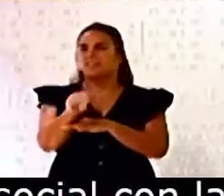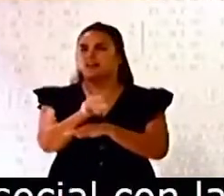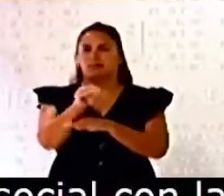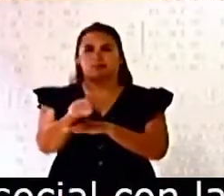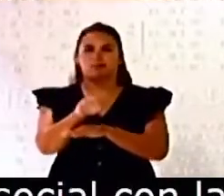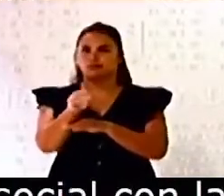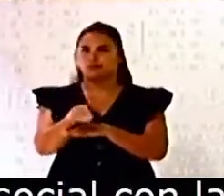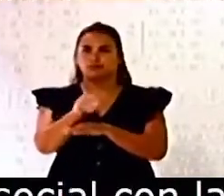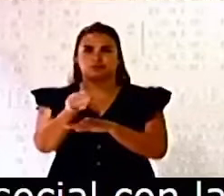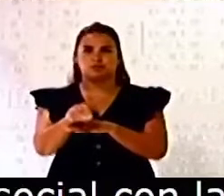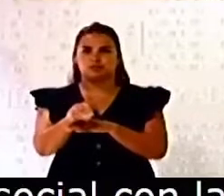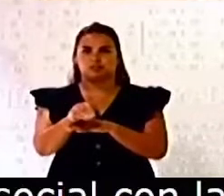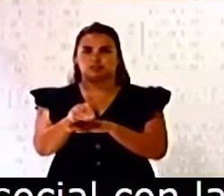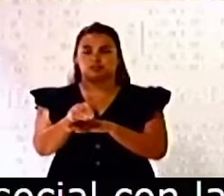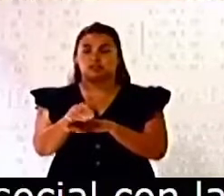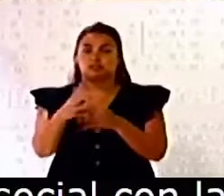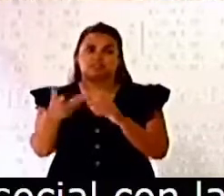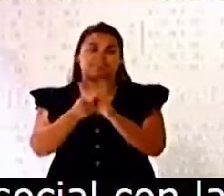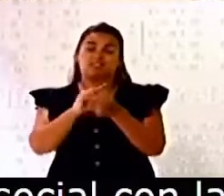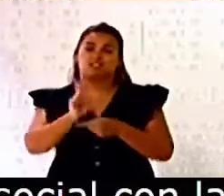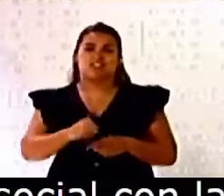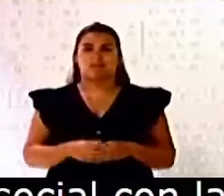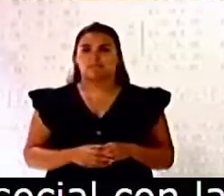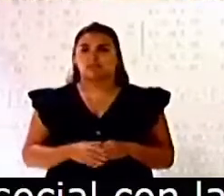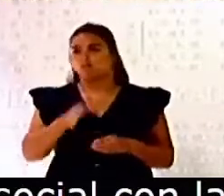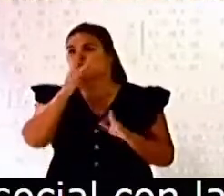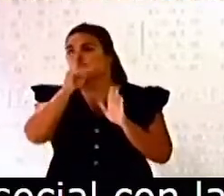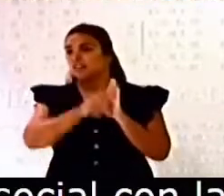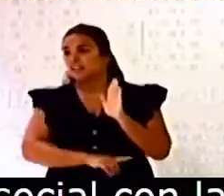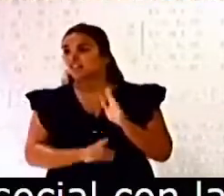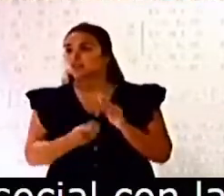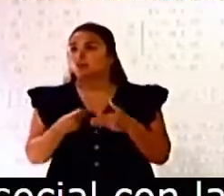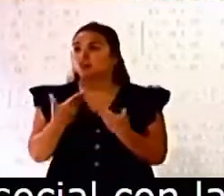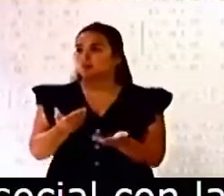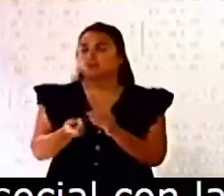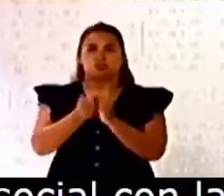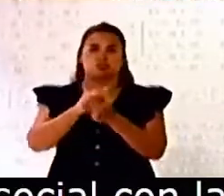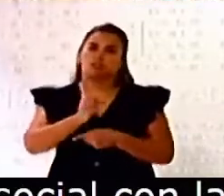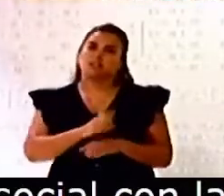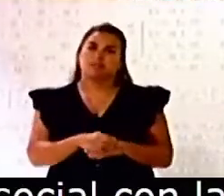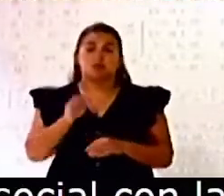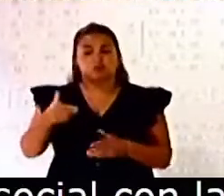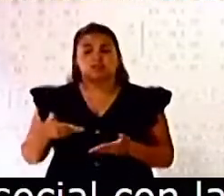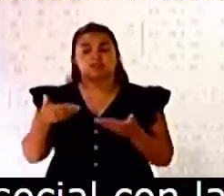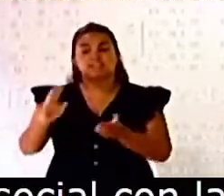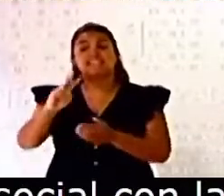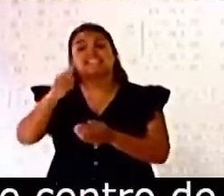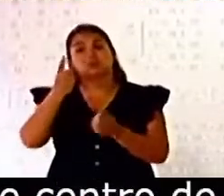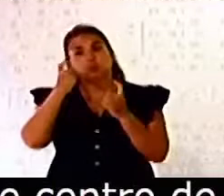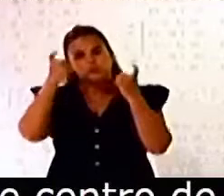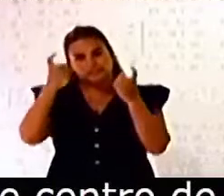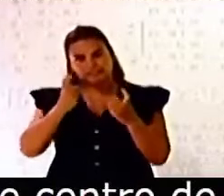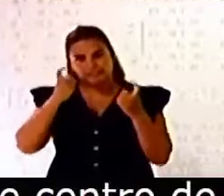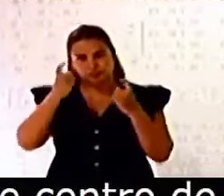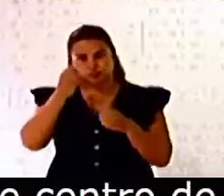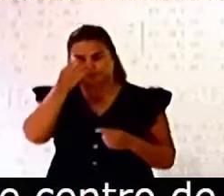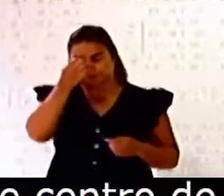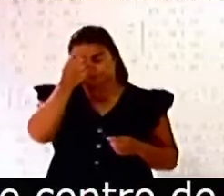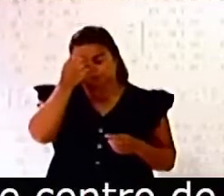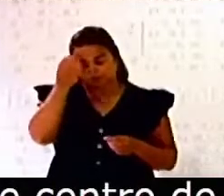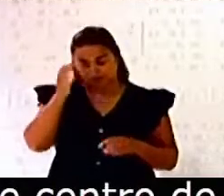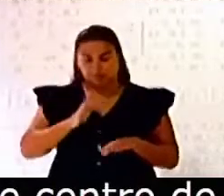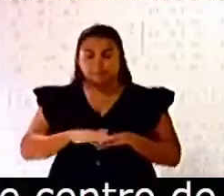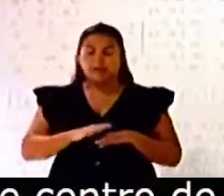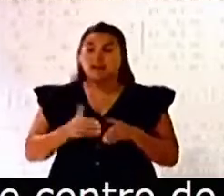economía sumergida, pues no se cambia con un decreto y con unas ayudas. Hoy traemos el segundo intento de mejorar